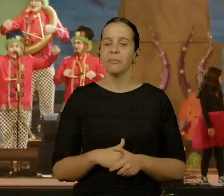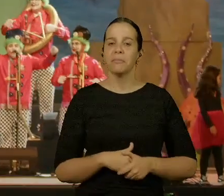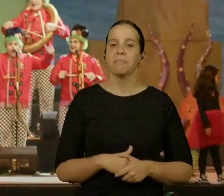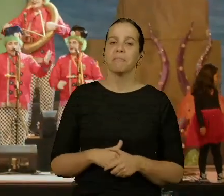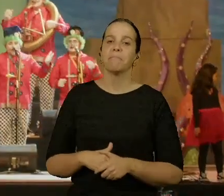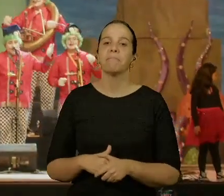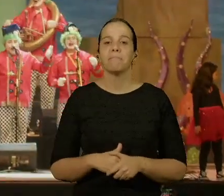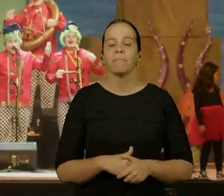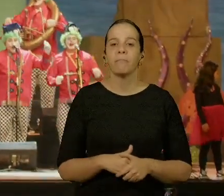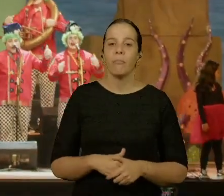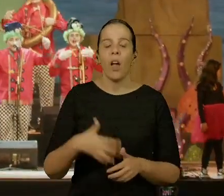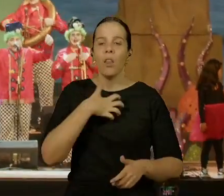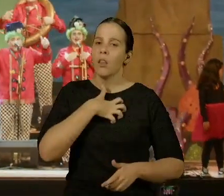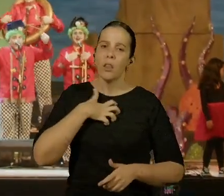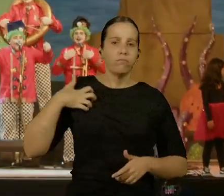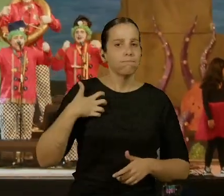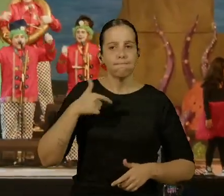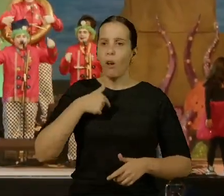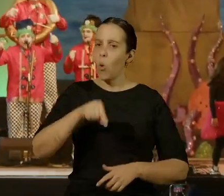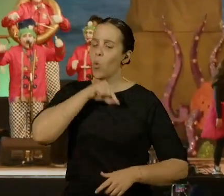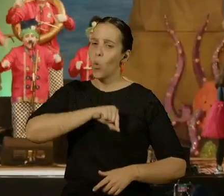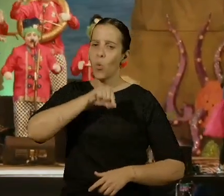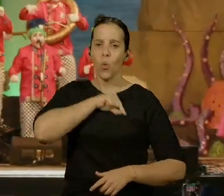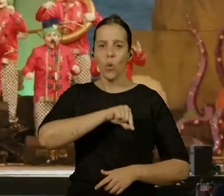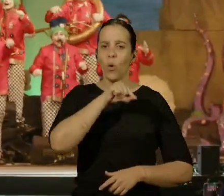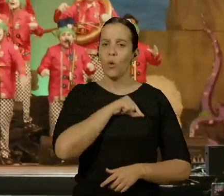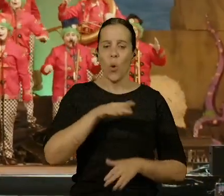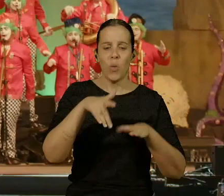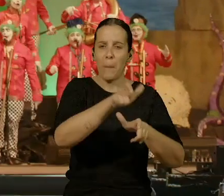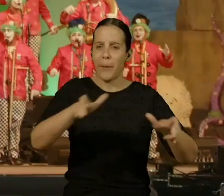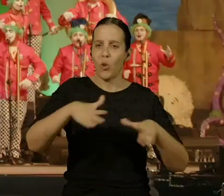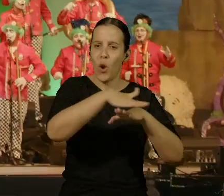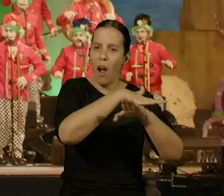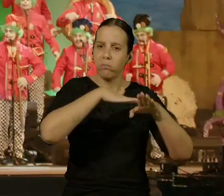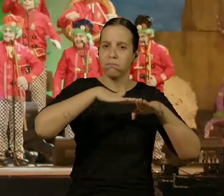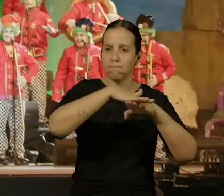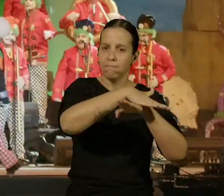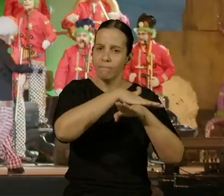malestar. Impotencia es lo que siento, lo que han gobernado.